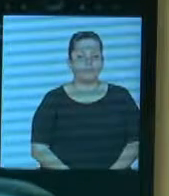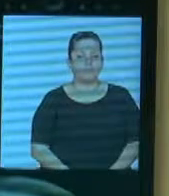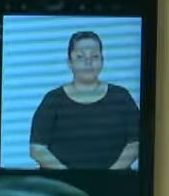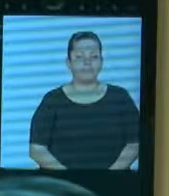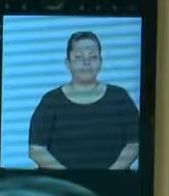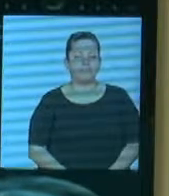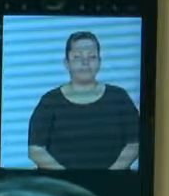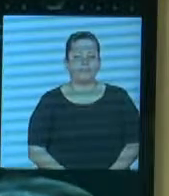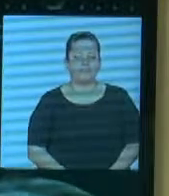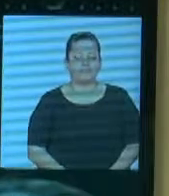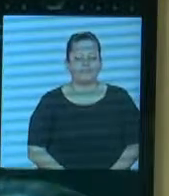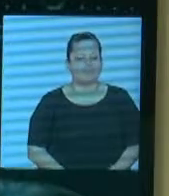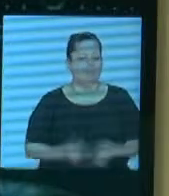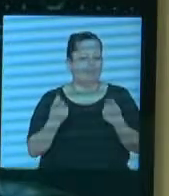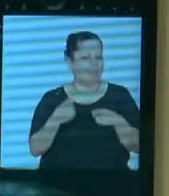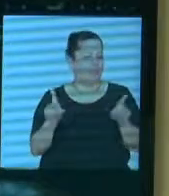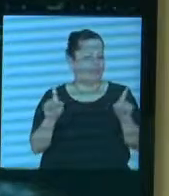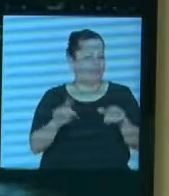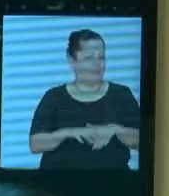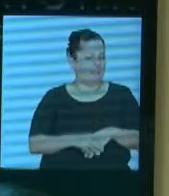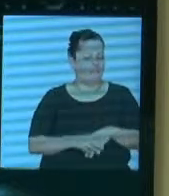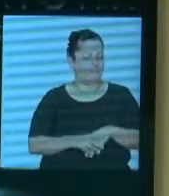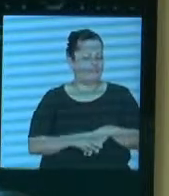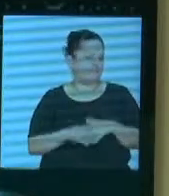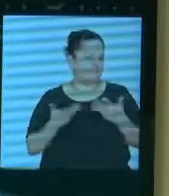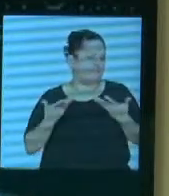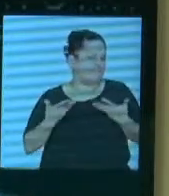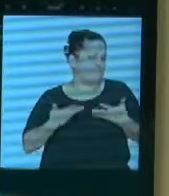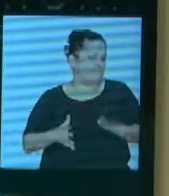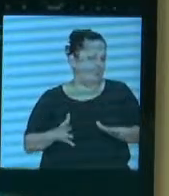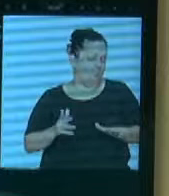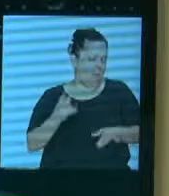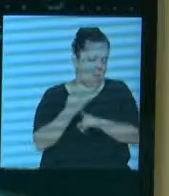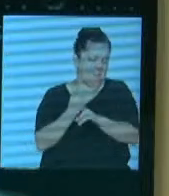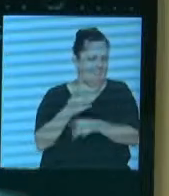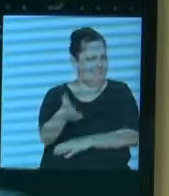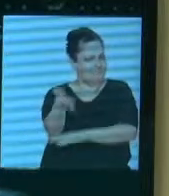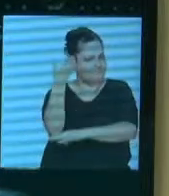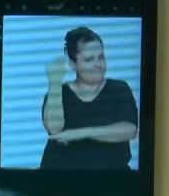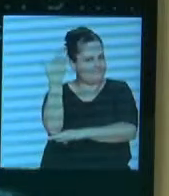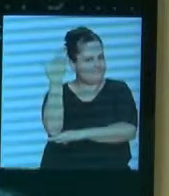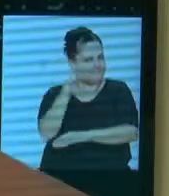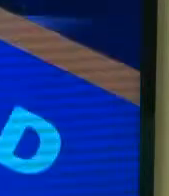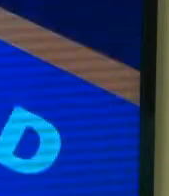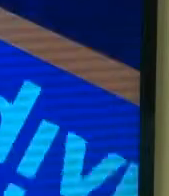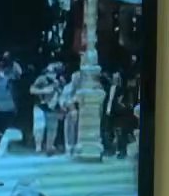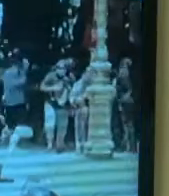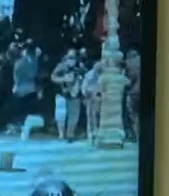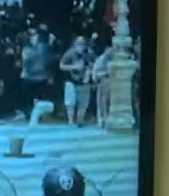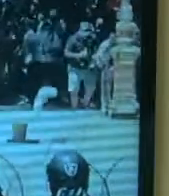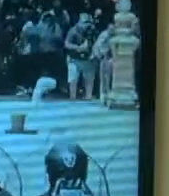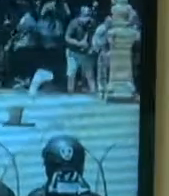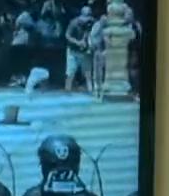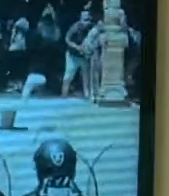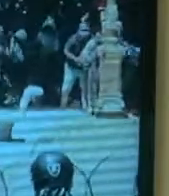Bueno, la situación fue muy complicada en la jornada de ayer, también por los incidentes que se llevaron a cabo durante todo el